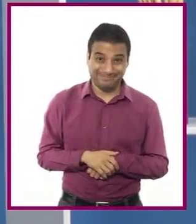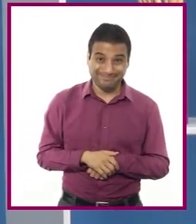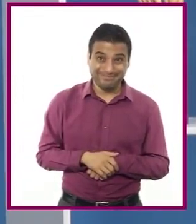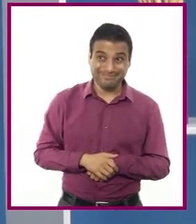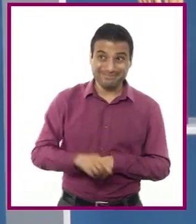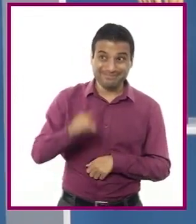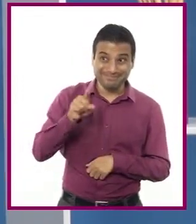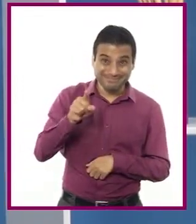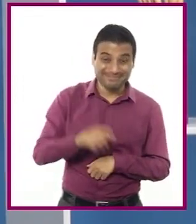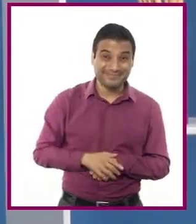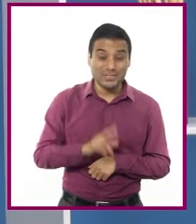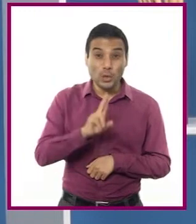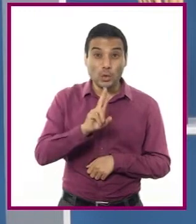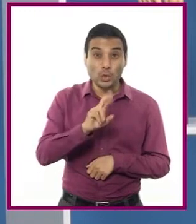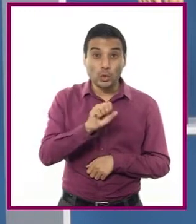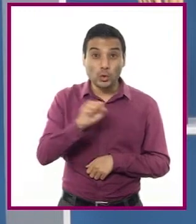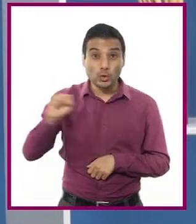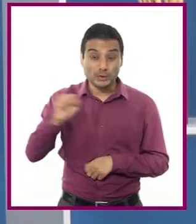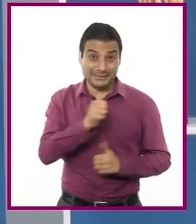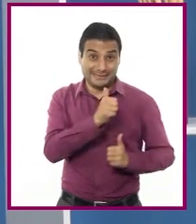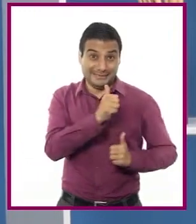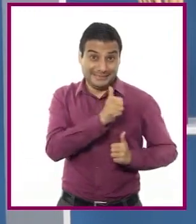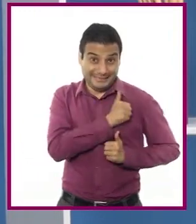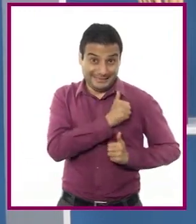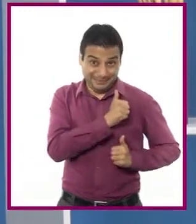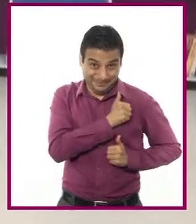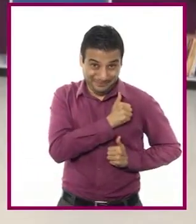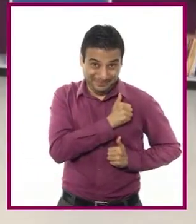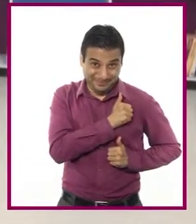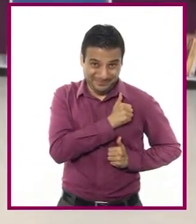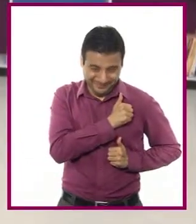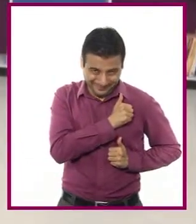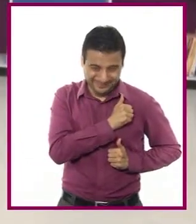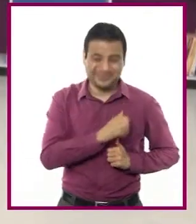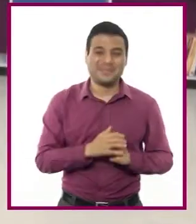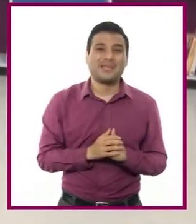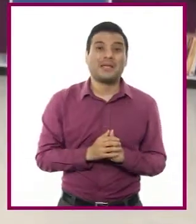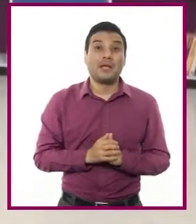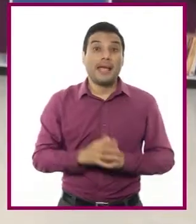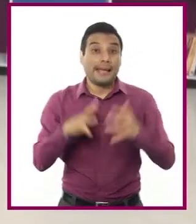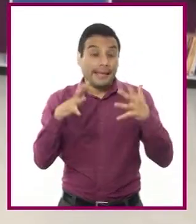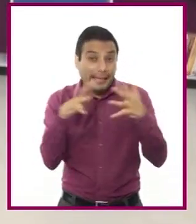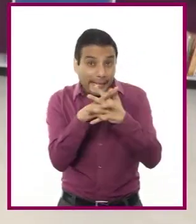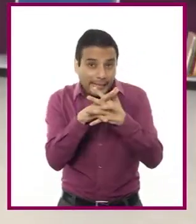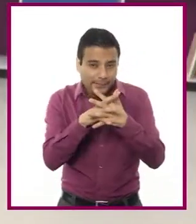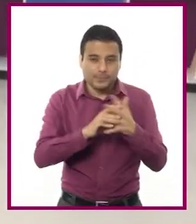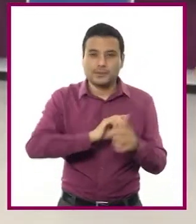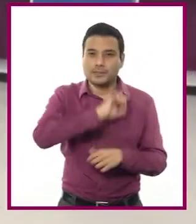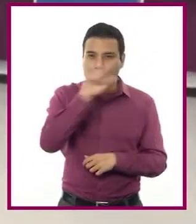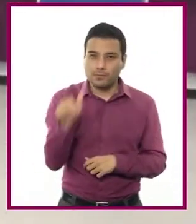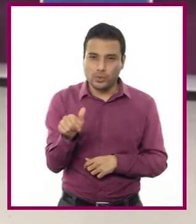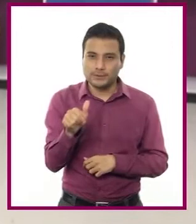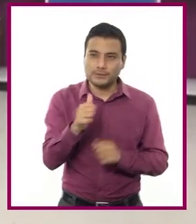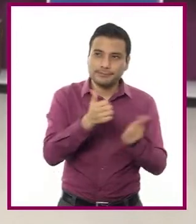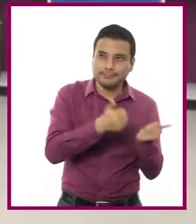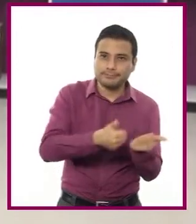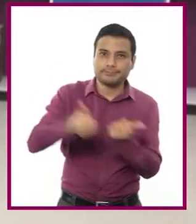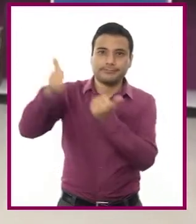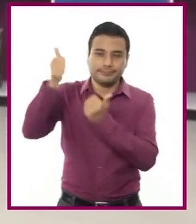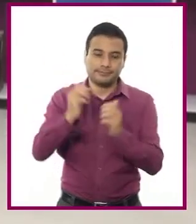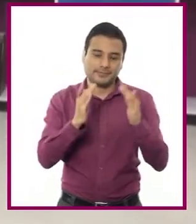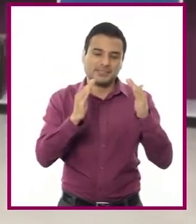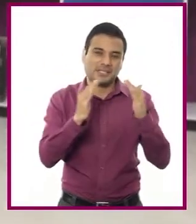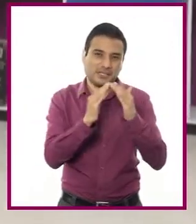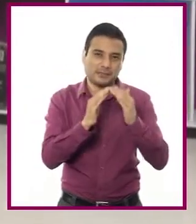Afganistán regresaron a su país en ataúdes de zinc. Como notaron, dentro de la crueldad de la guerra, se